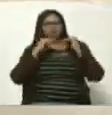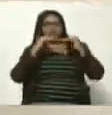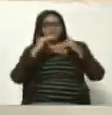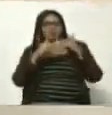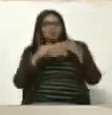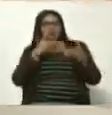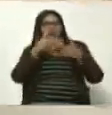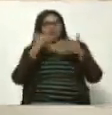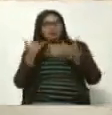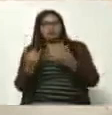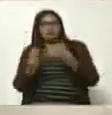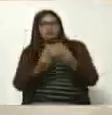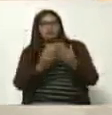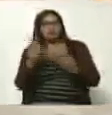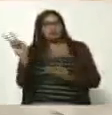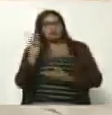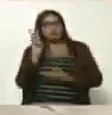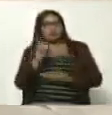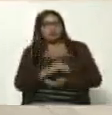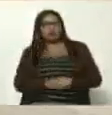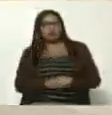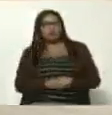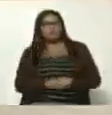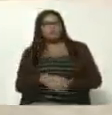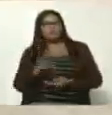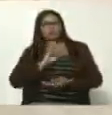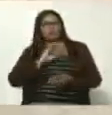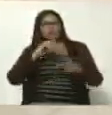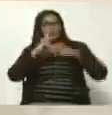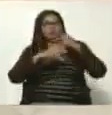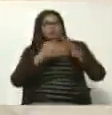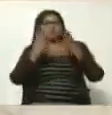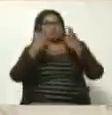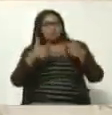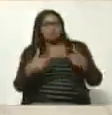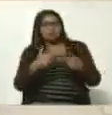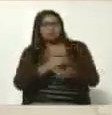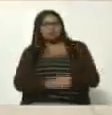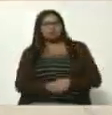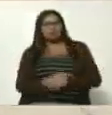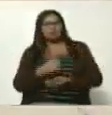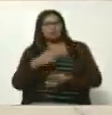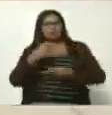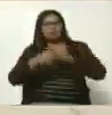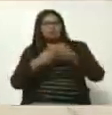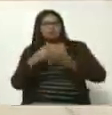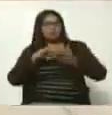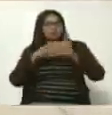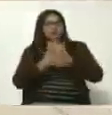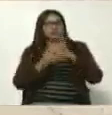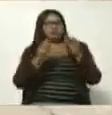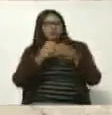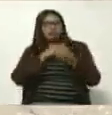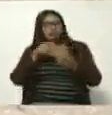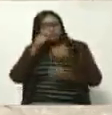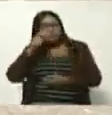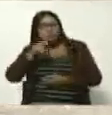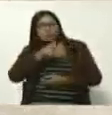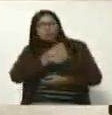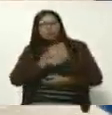las relaciones con Venezuela, sino también se restablezca la producción de la empresa, que genera un impacto significativo en nuestro pueblo